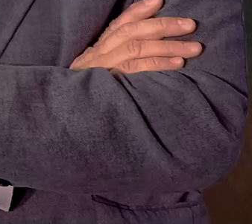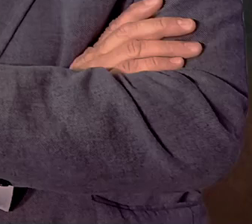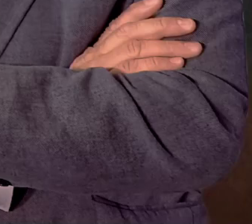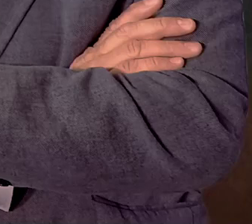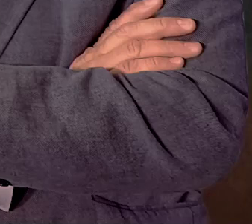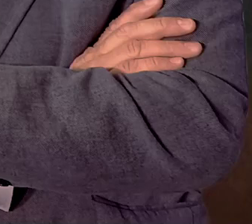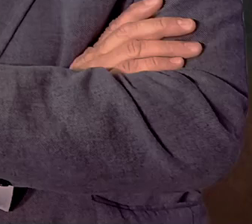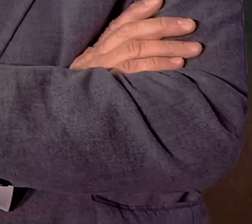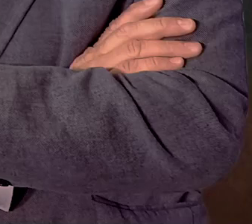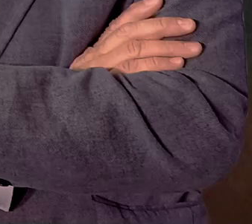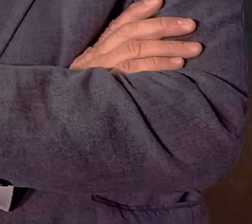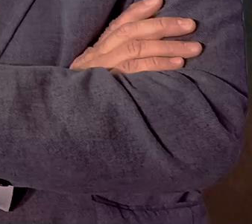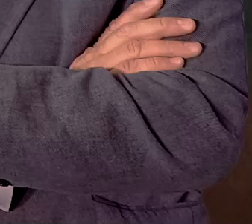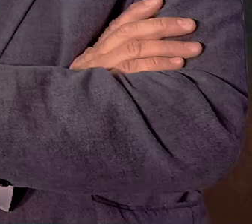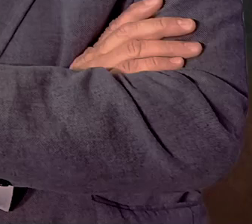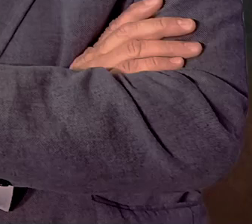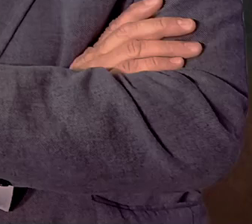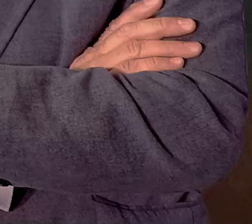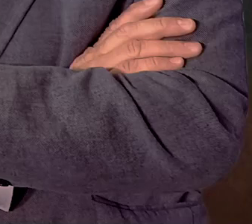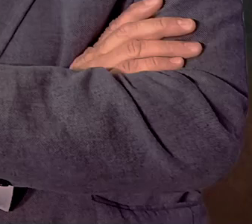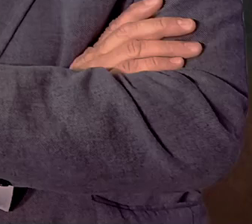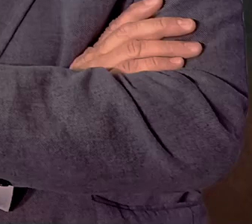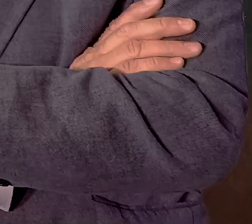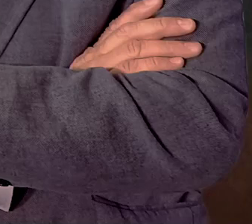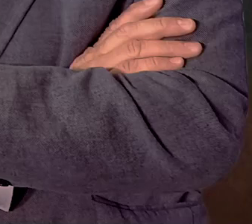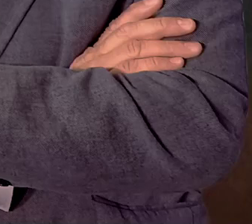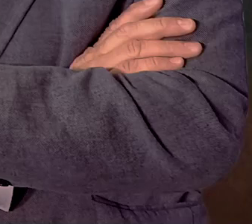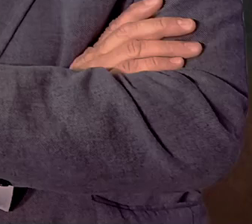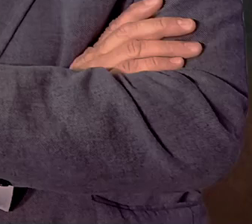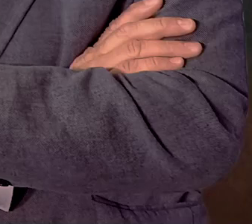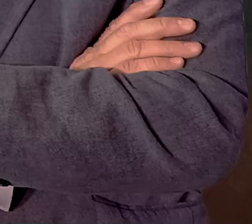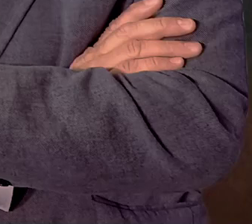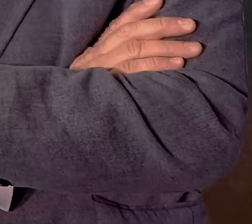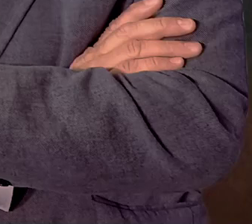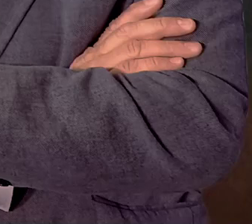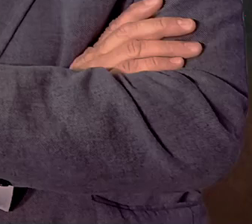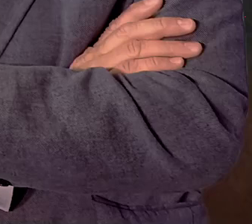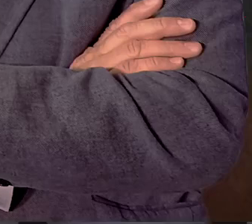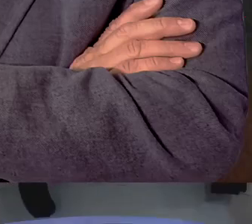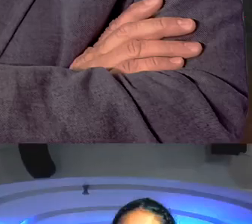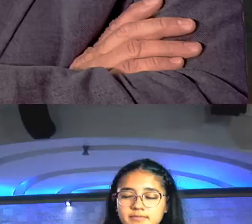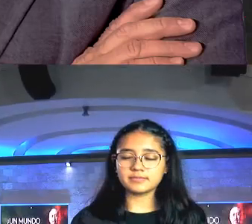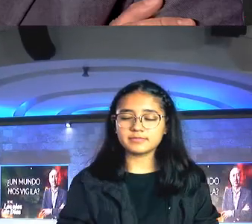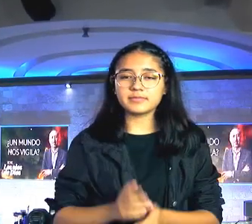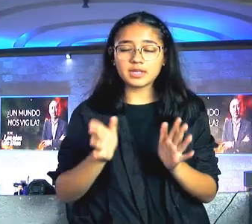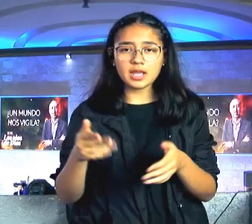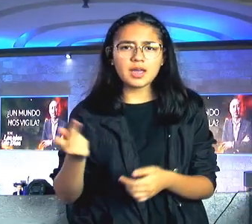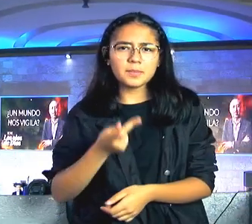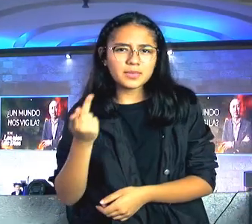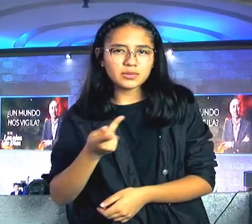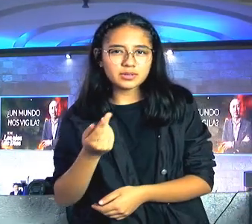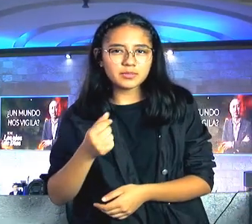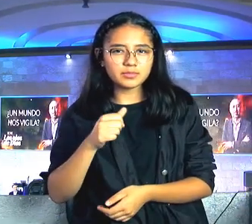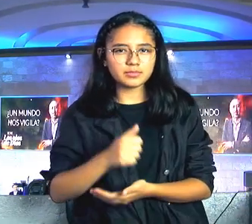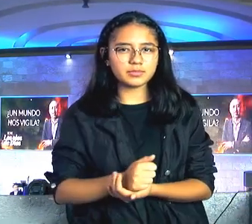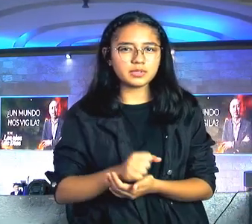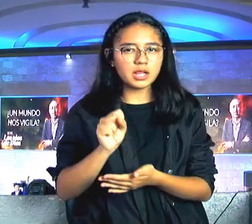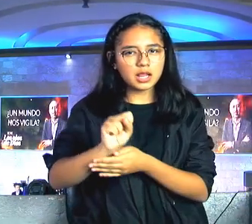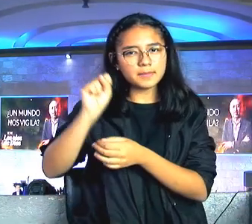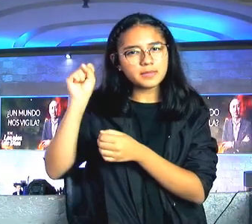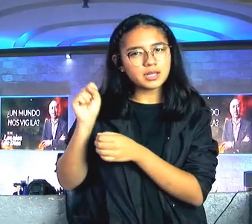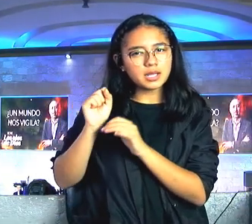vimos que Dios nos ve como emprendedores, ya vimos que Dios nos ve como reyes. Ya nos preguntamos la semana pasada si le caemos bien a